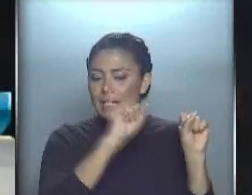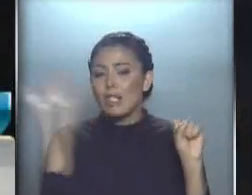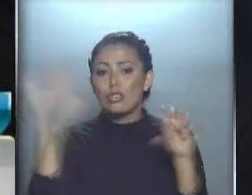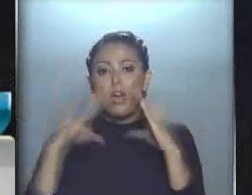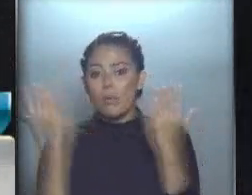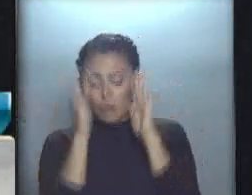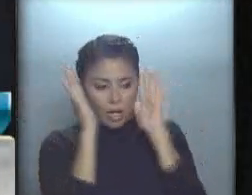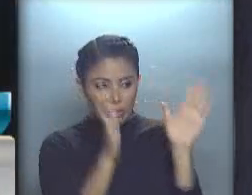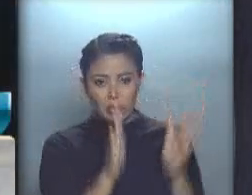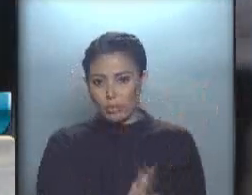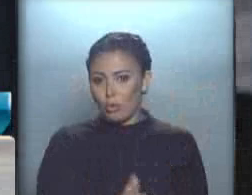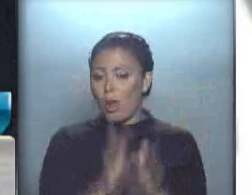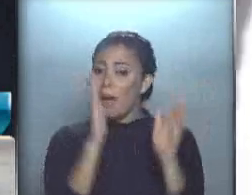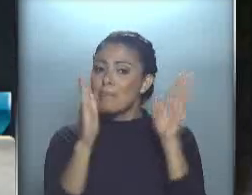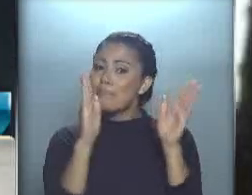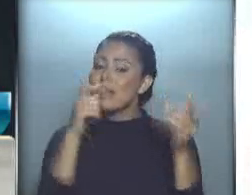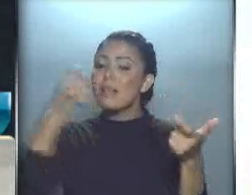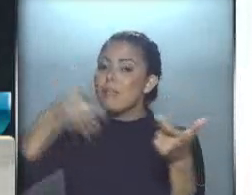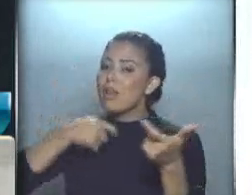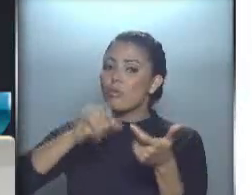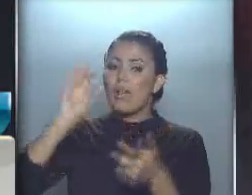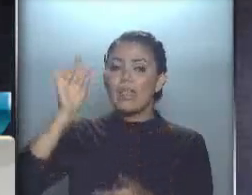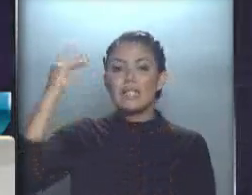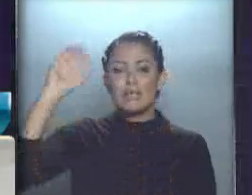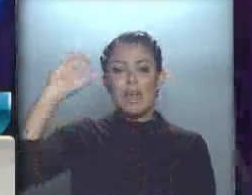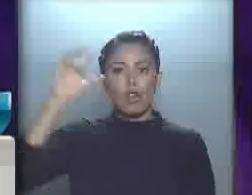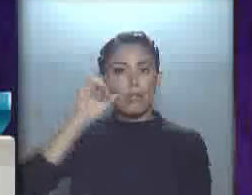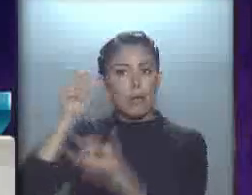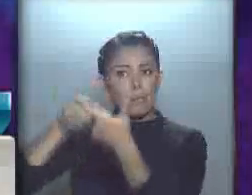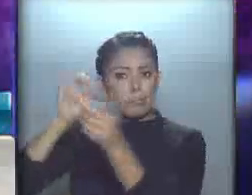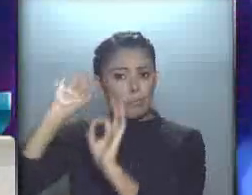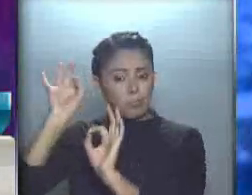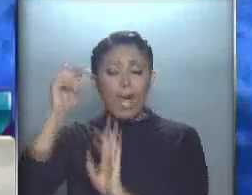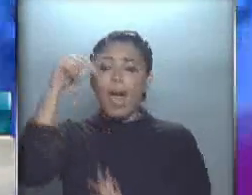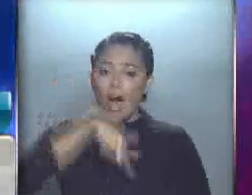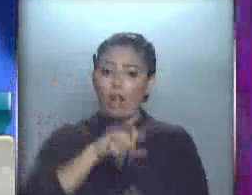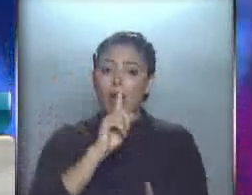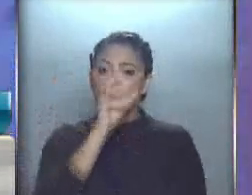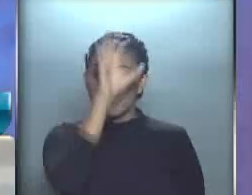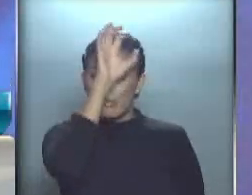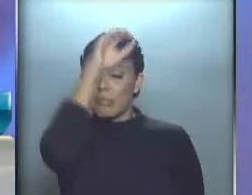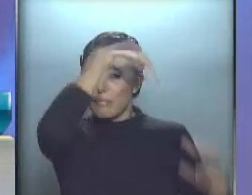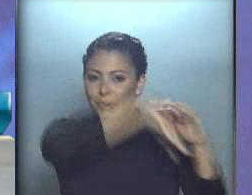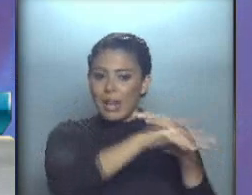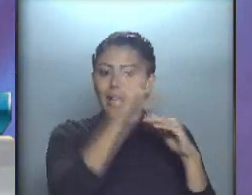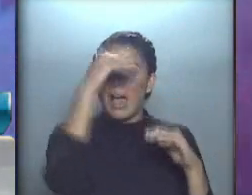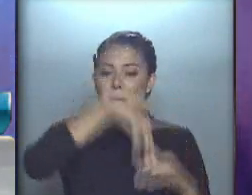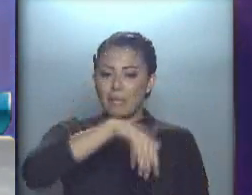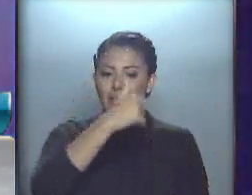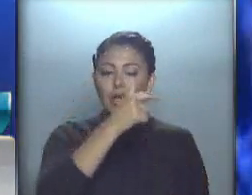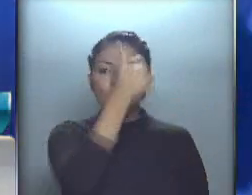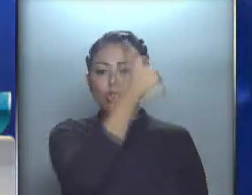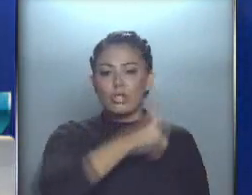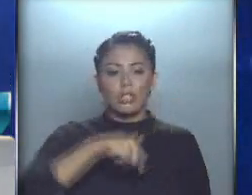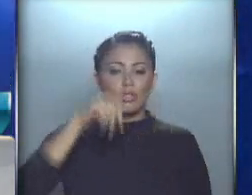mundial. Parte del rodaje ya se realizó en Colombia en el mes de diciembre y ahora se va a filmar en la mina KM6, a 850 kilómetros